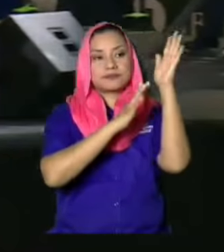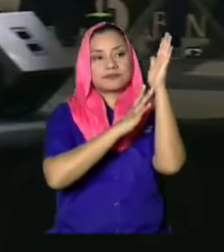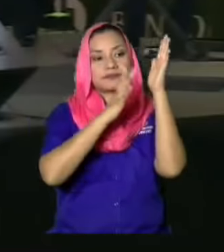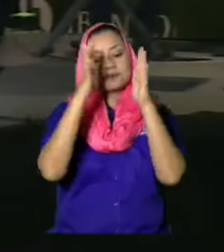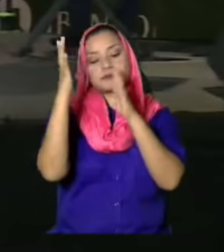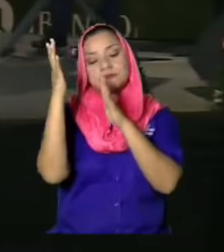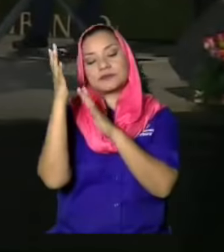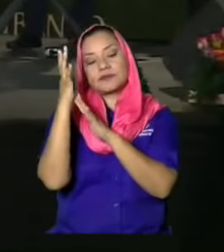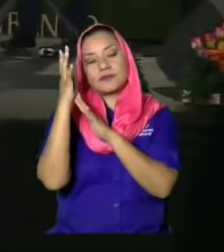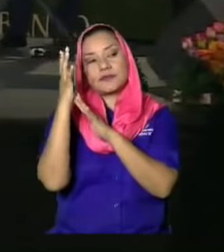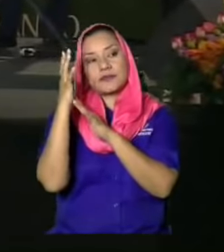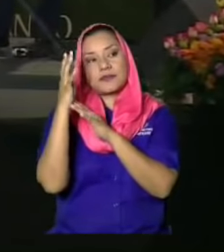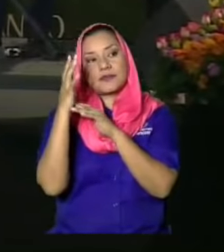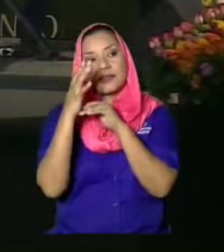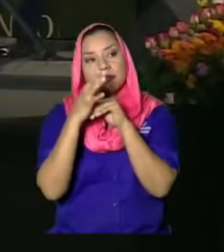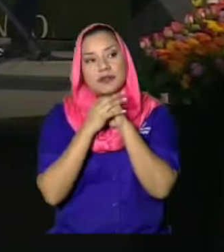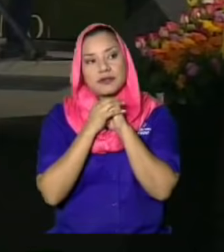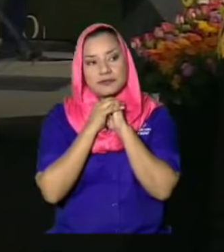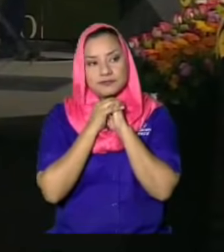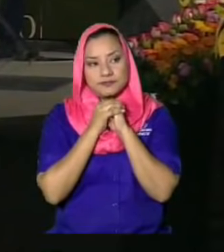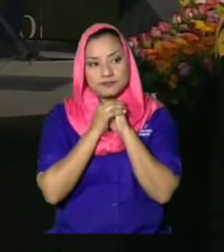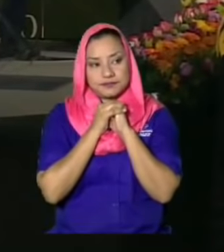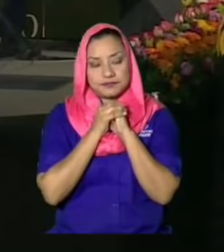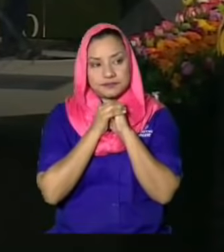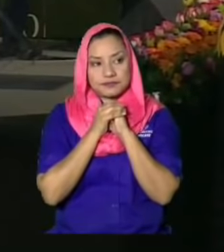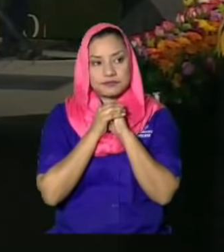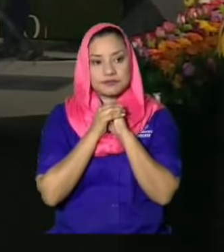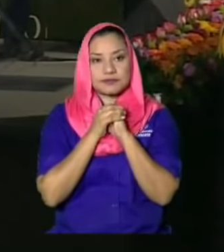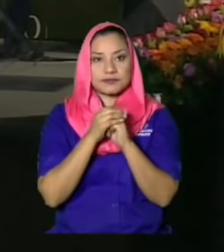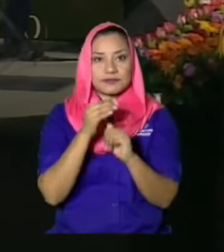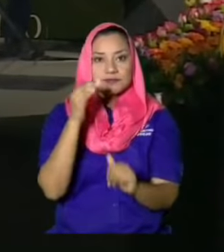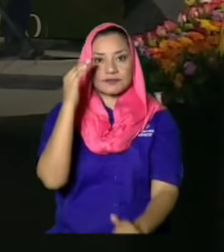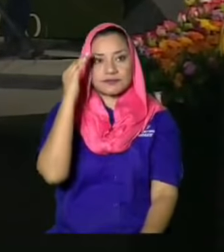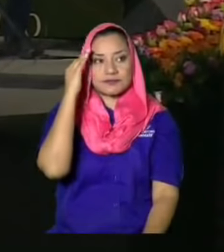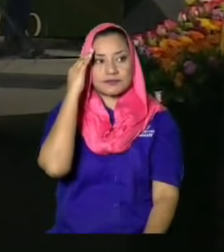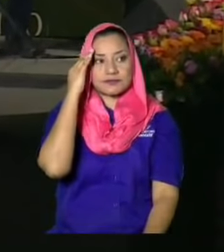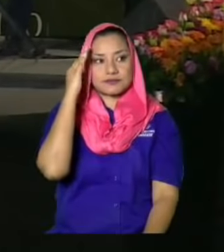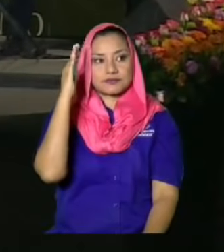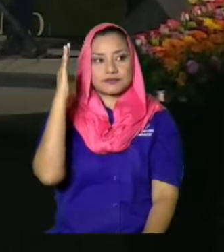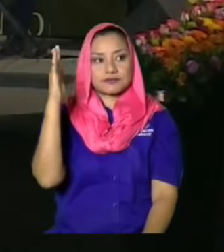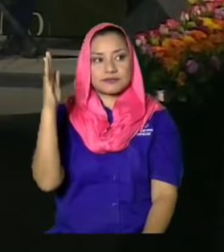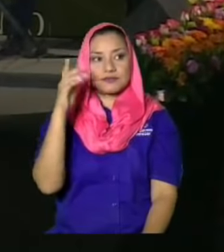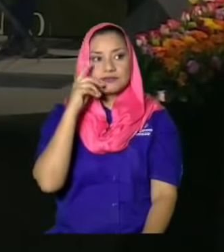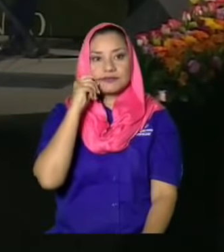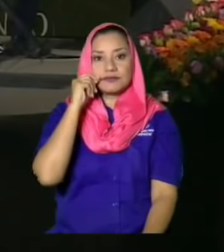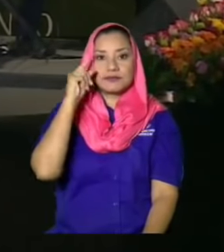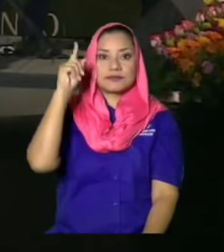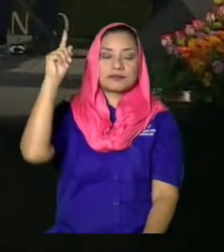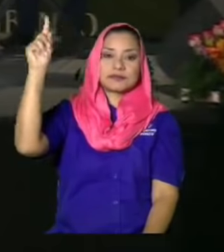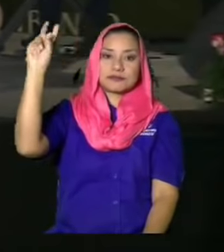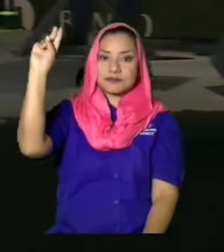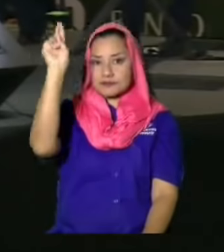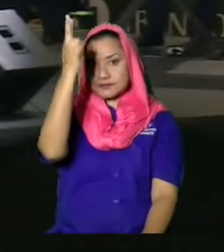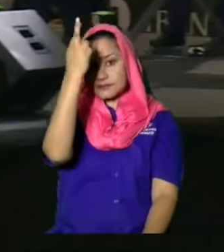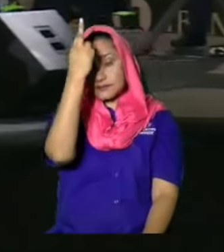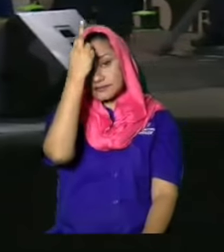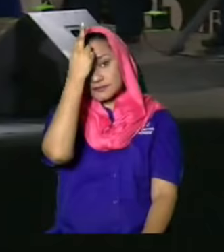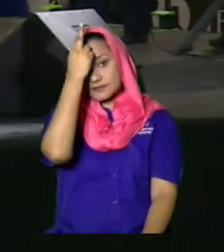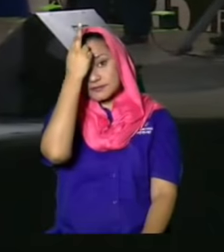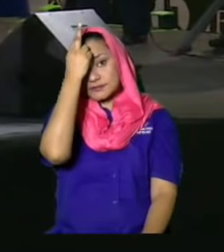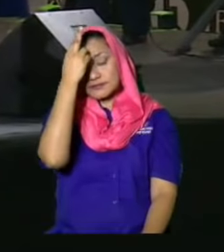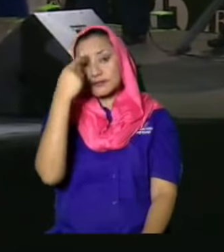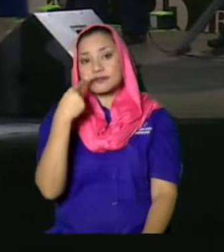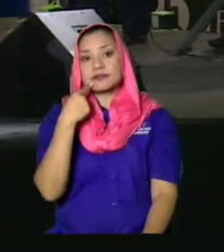Jesús. Estás escuchando la voz. Escucha la voz del Rey de Reyes. Escucha la voz del Señor